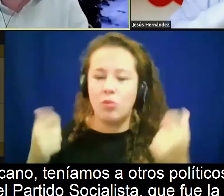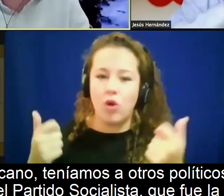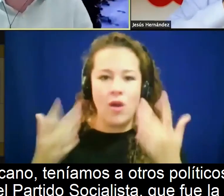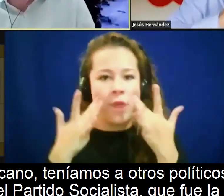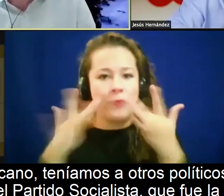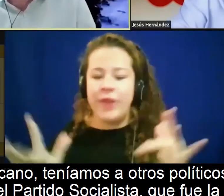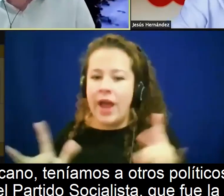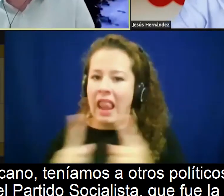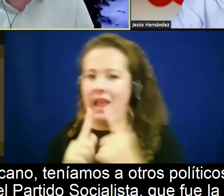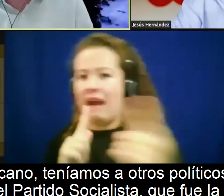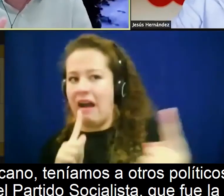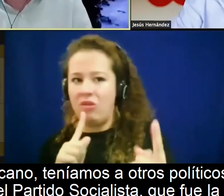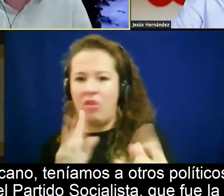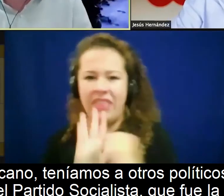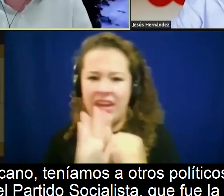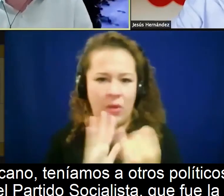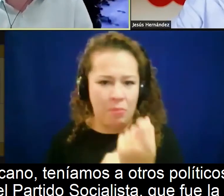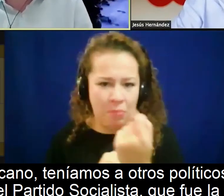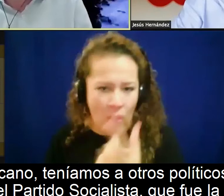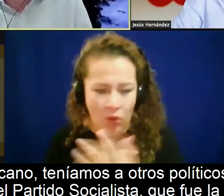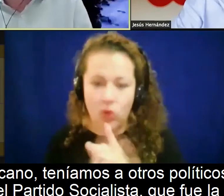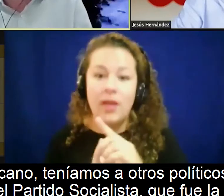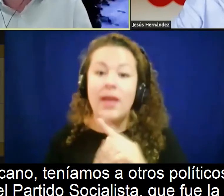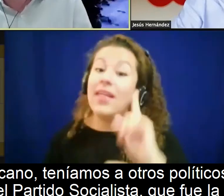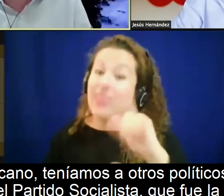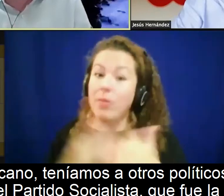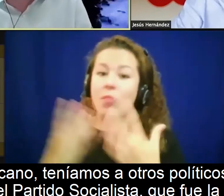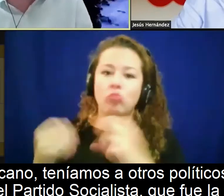poco cercano, teníamos a otros políticos que estaban,